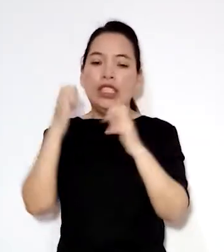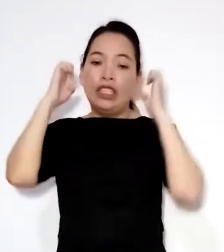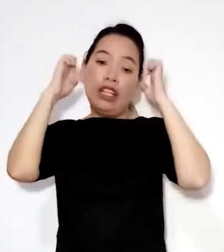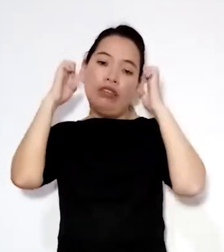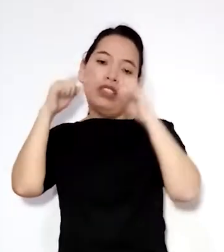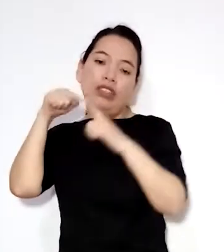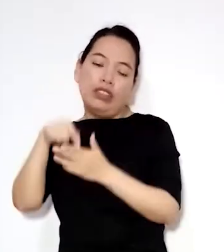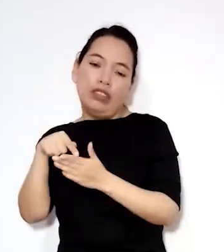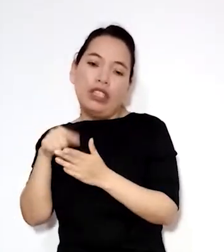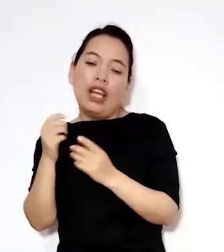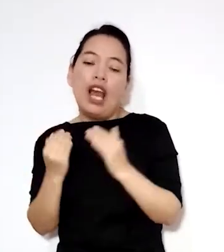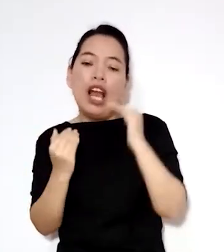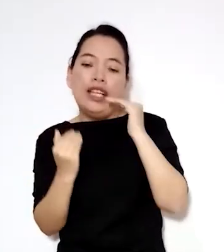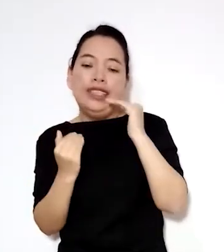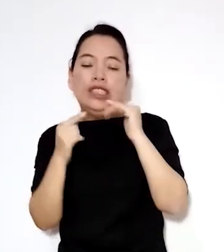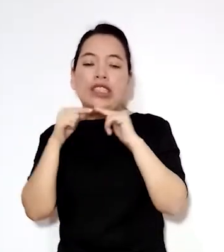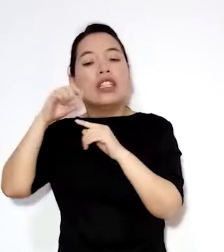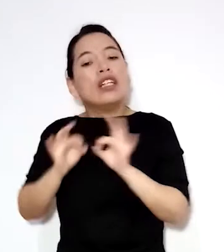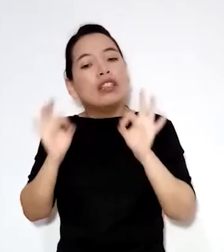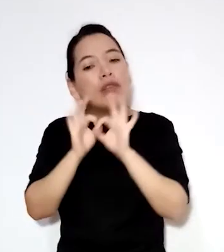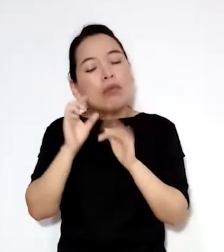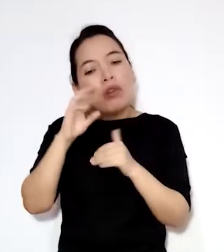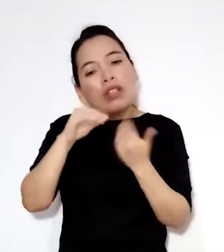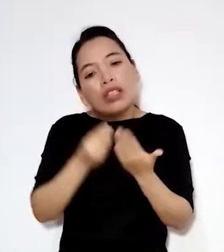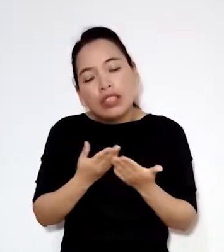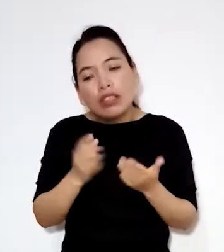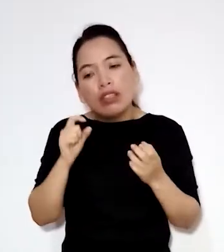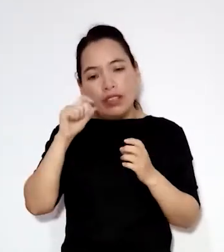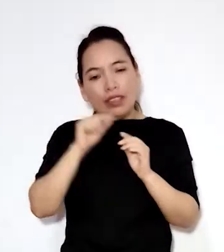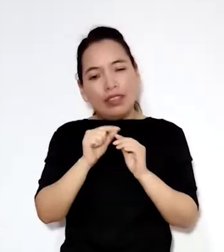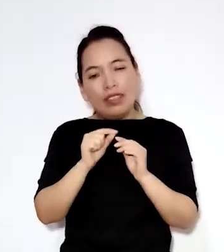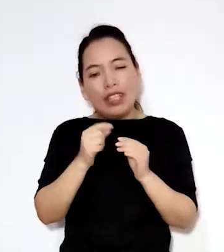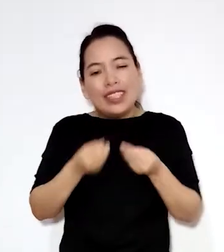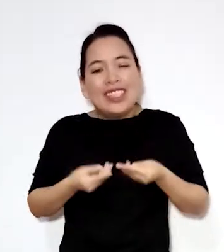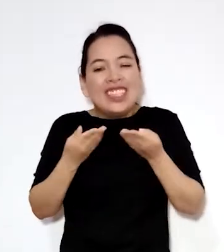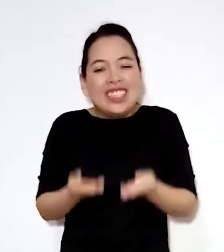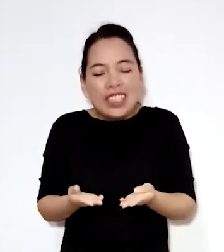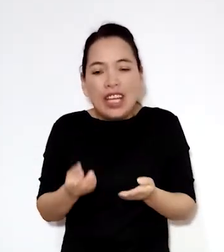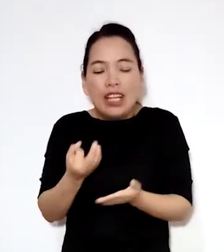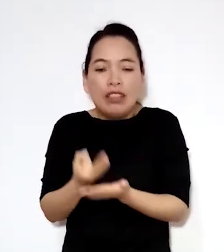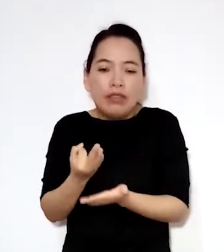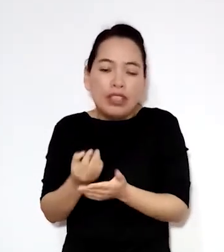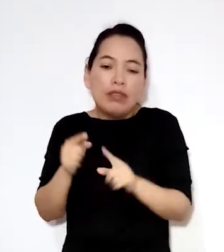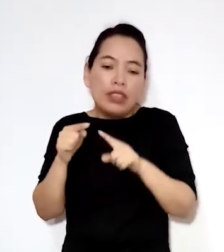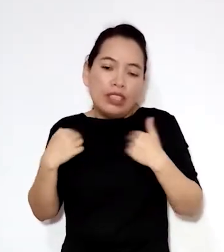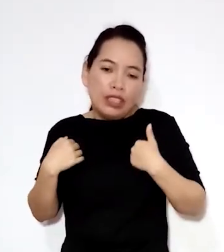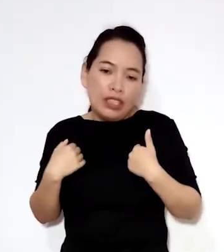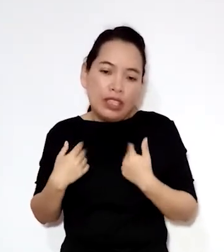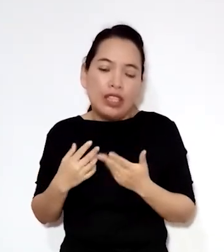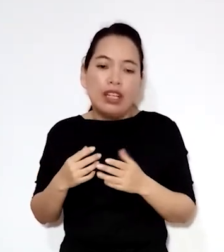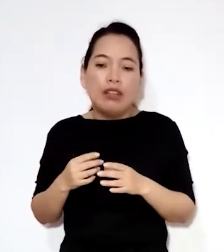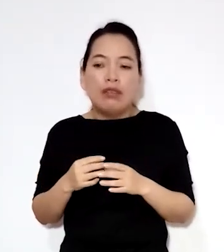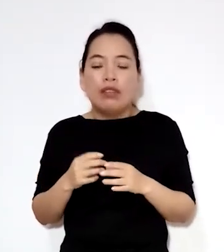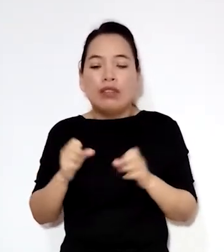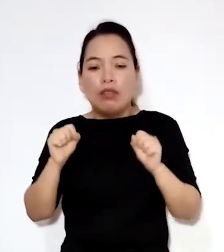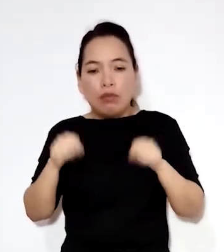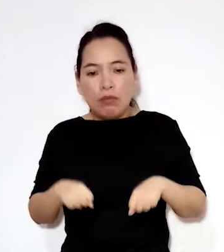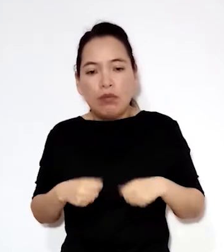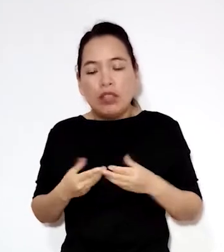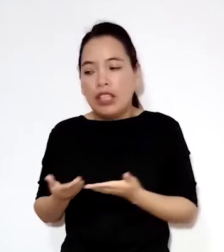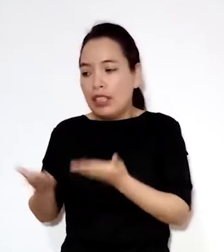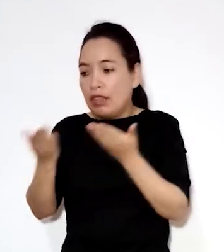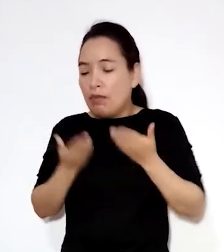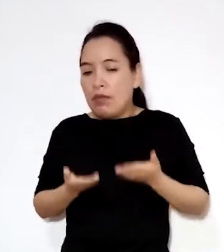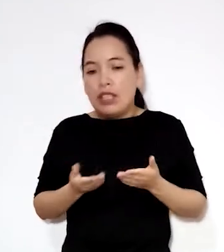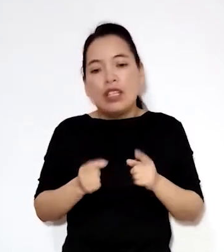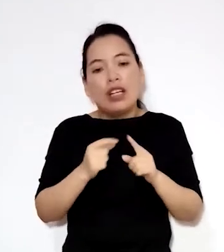ausencia de financiamiento de manera general en los presupuestos educativos de la región, hay un déficit